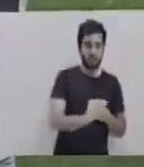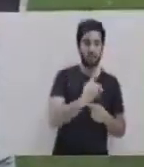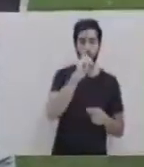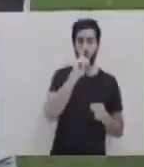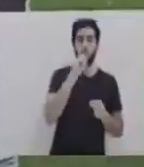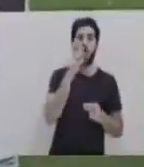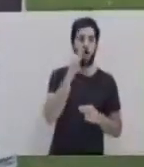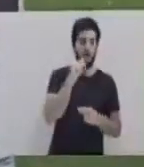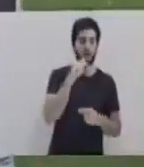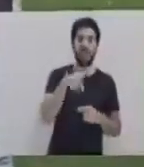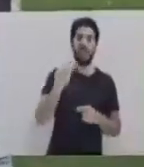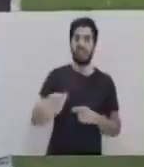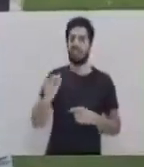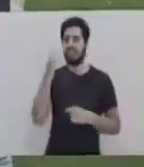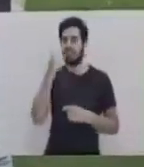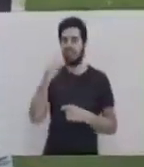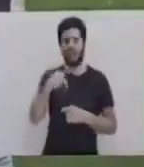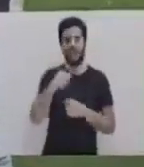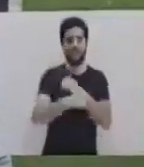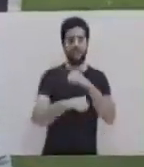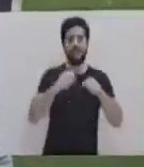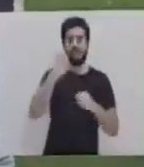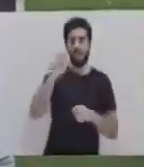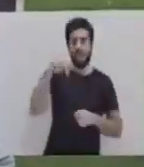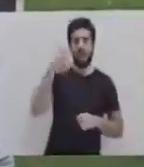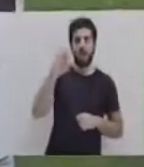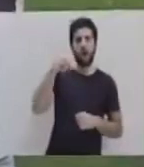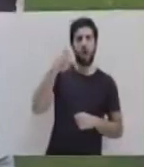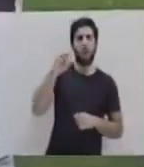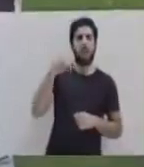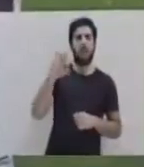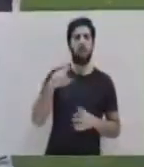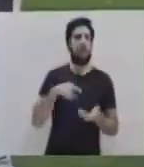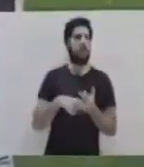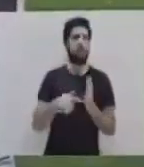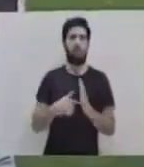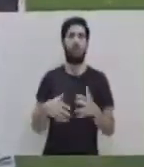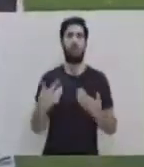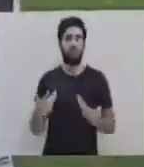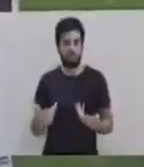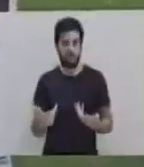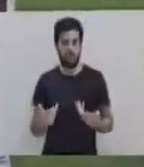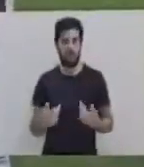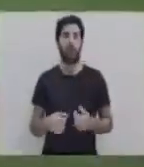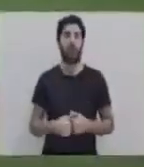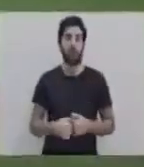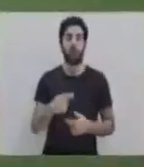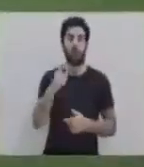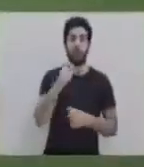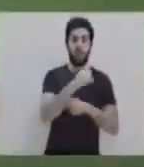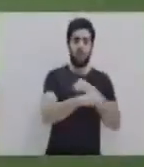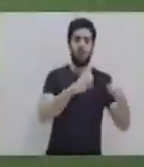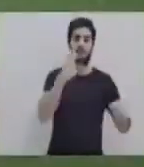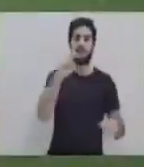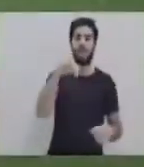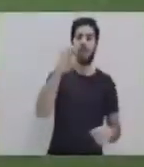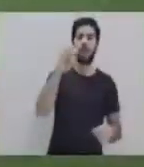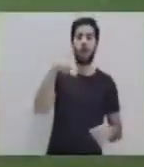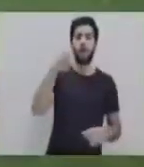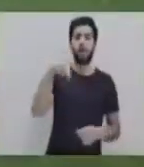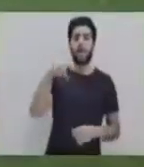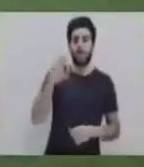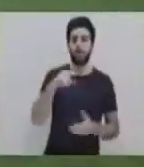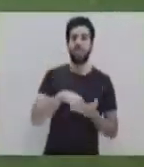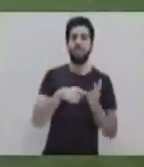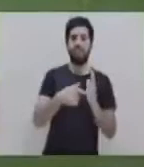niña. ¿Qué son estos fenómenos, Vicky? Bueno, primero vamos a explicar qué es un fenómeno. Un fenómeno es todo